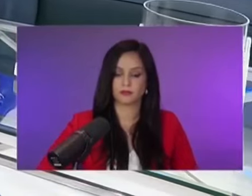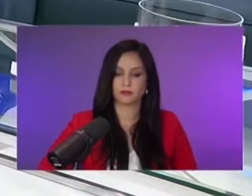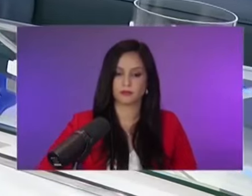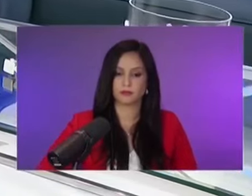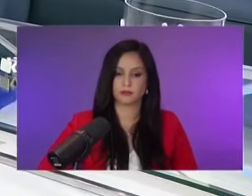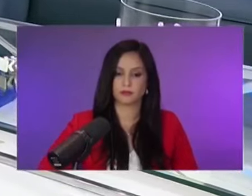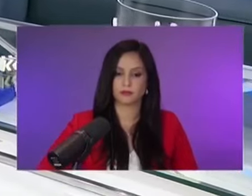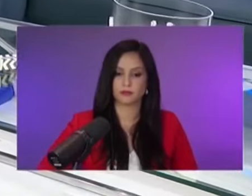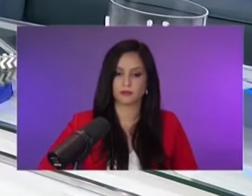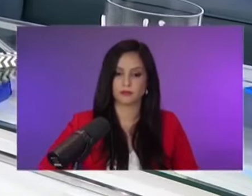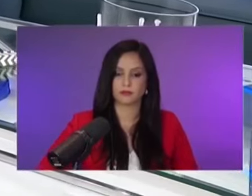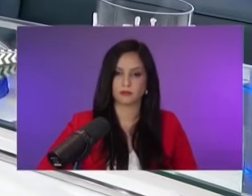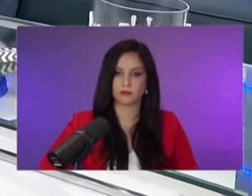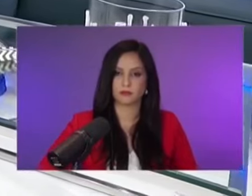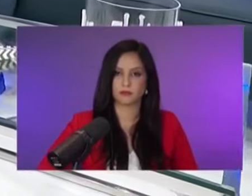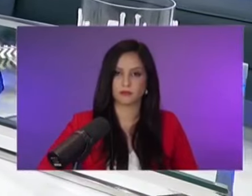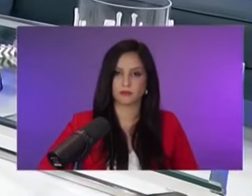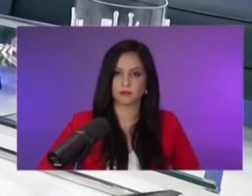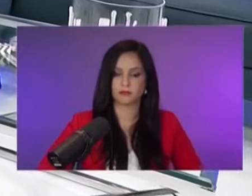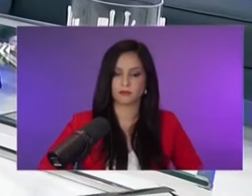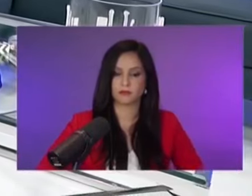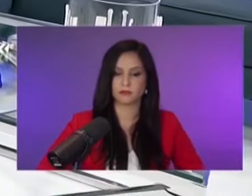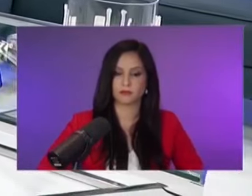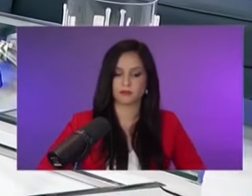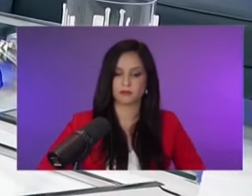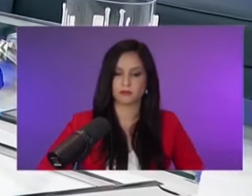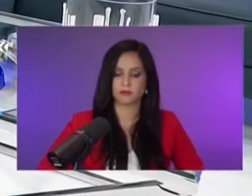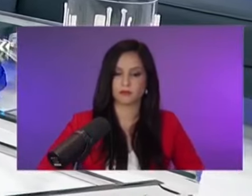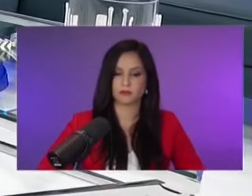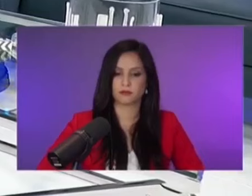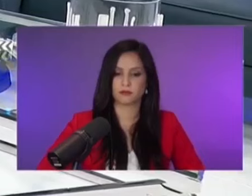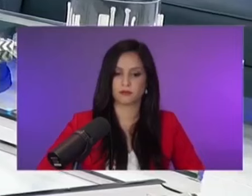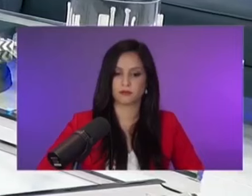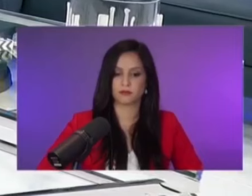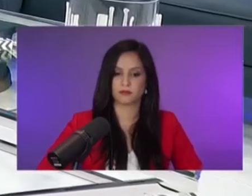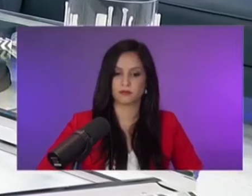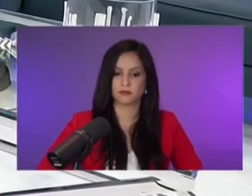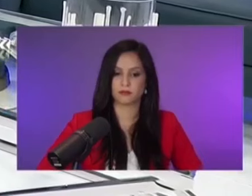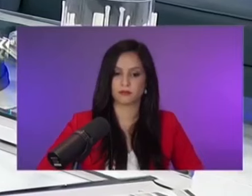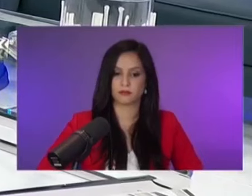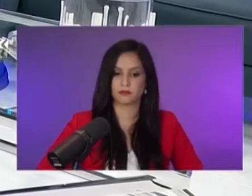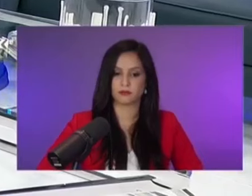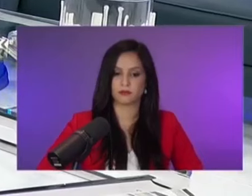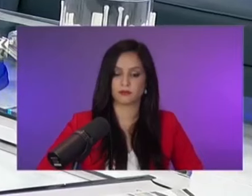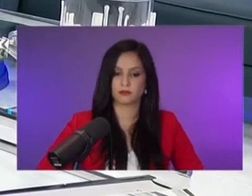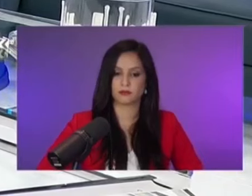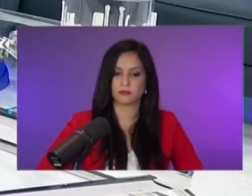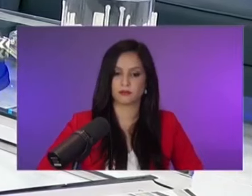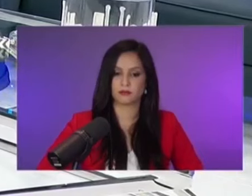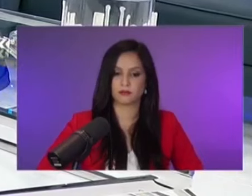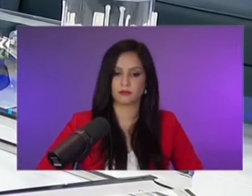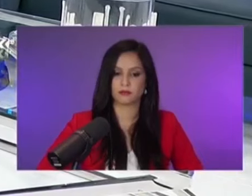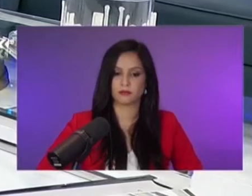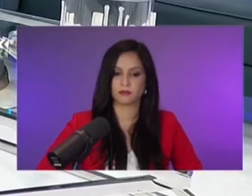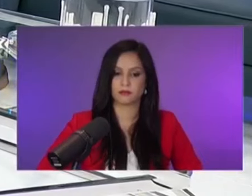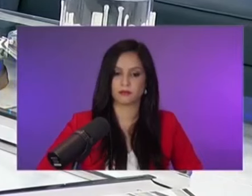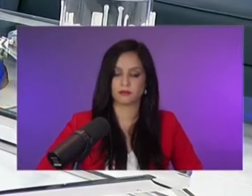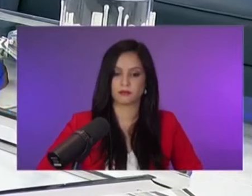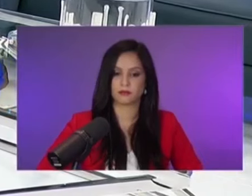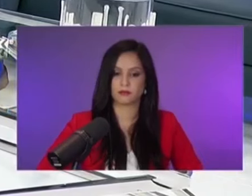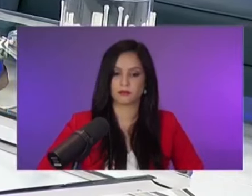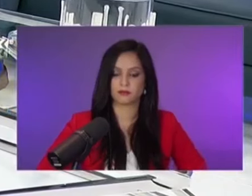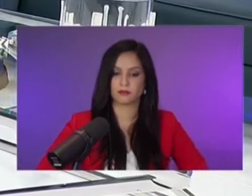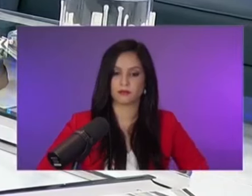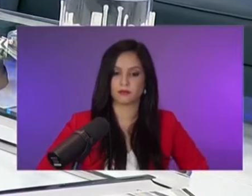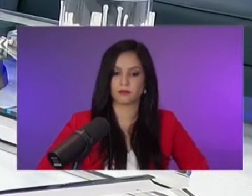tú puedes tener un 40 un 50% más de volumen indicativo en función